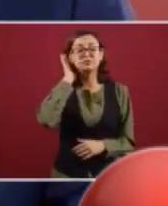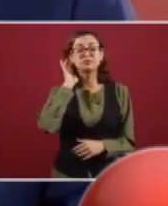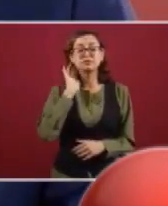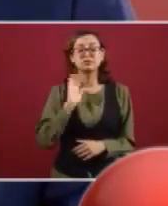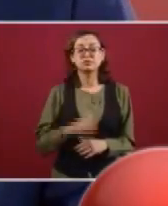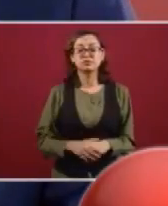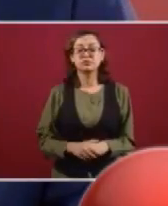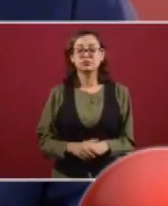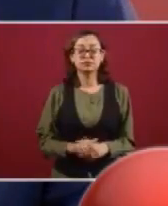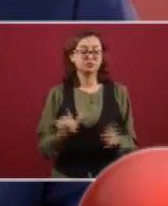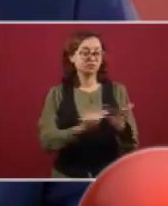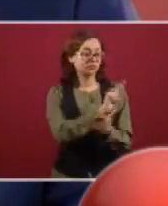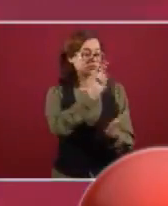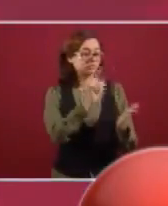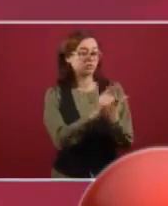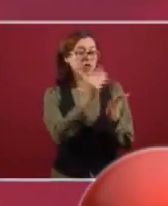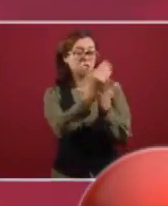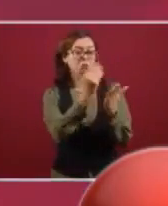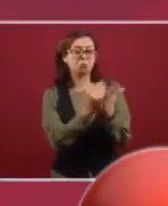establecidos en la ley,